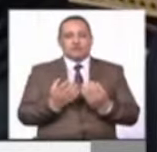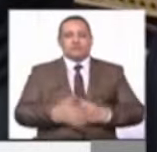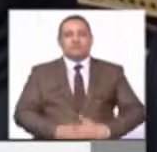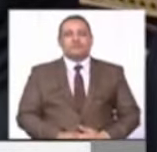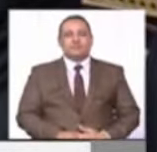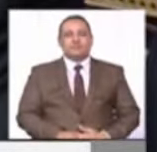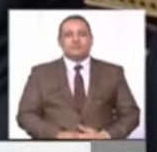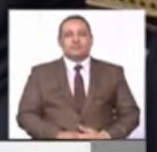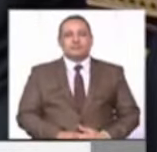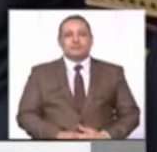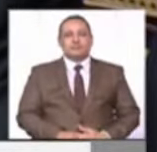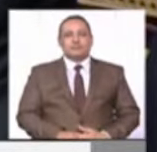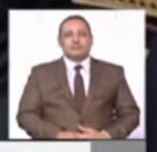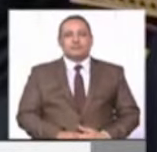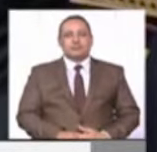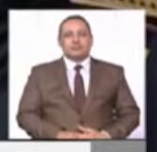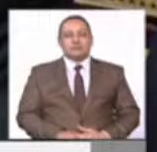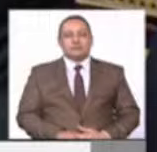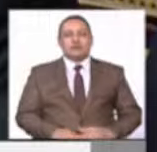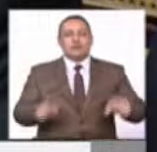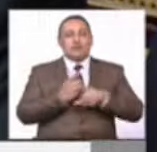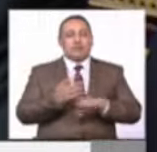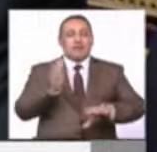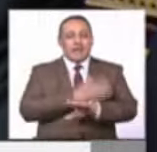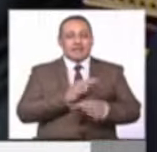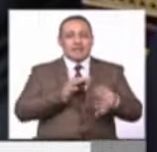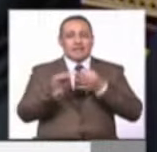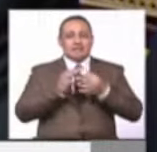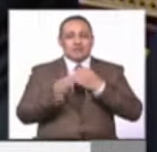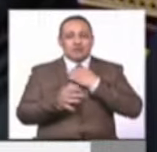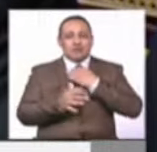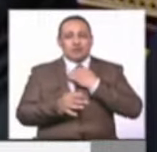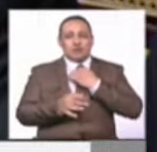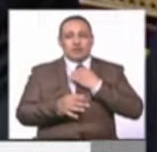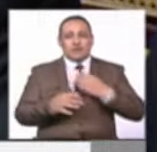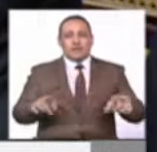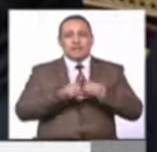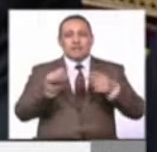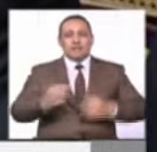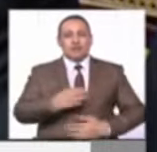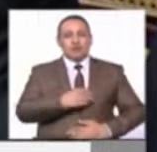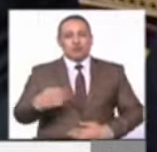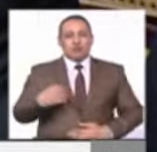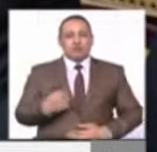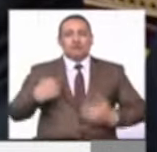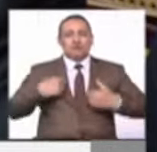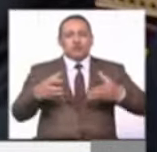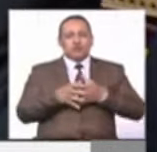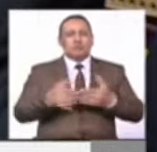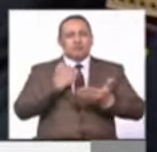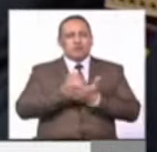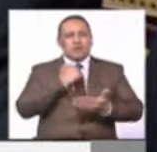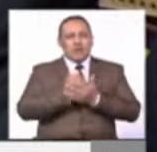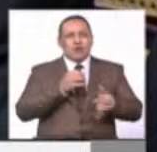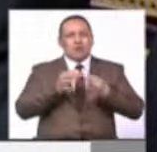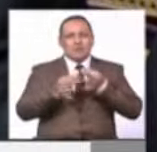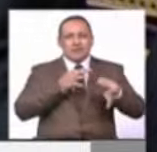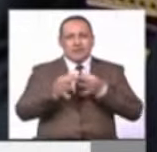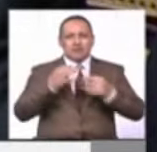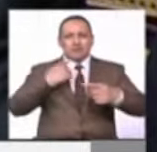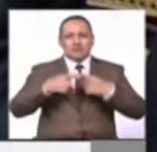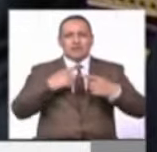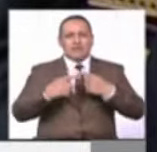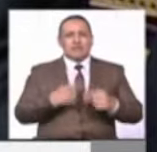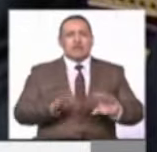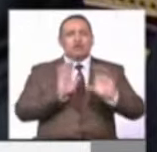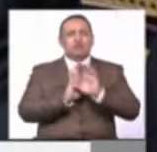Congreso sobre lo anterior enfatizo que los miembros de la junta nacional hemos realizado un interpretación sistemática de